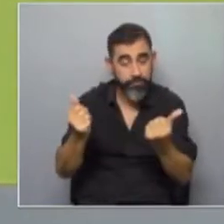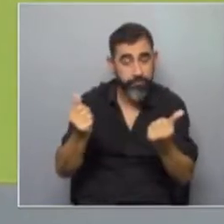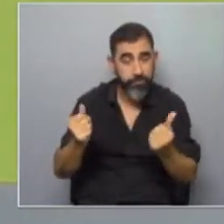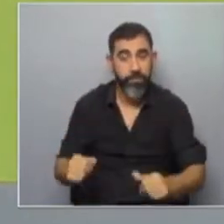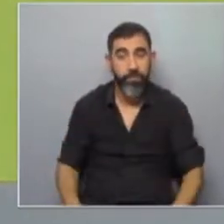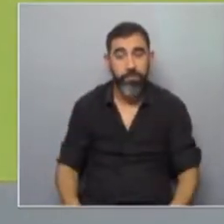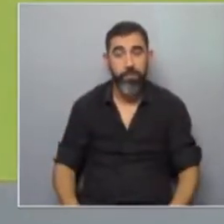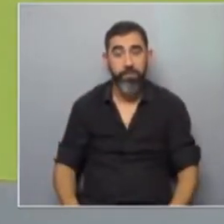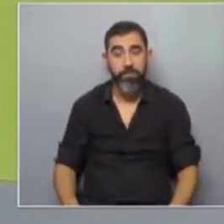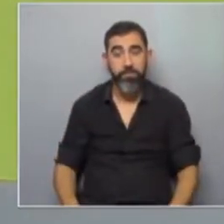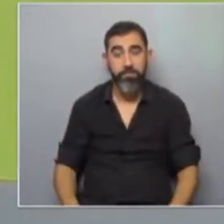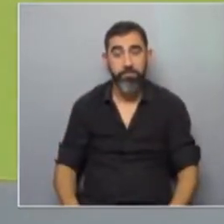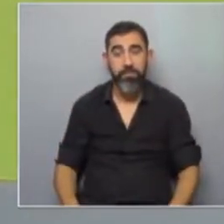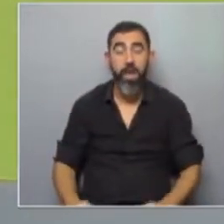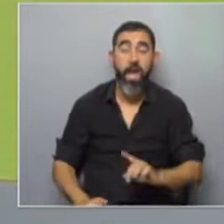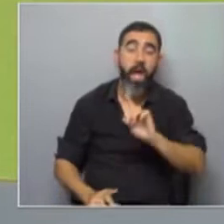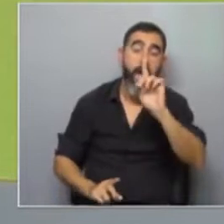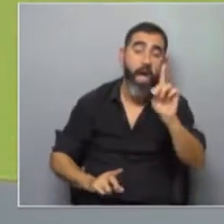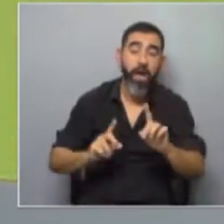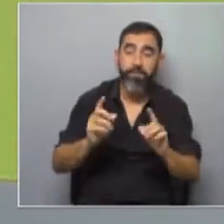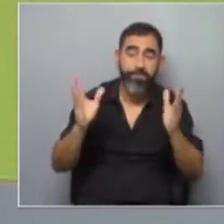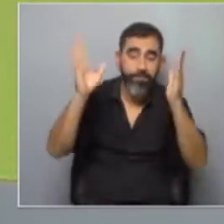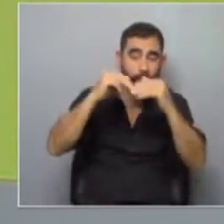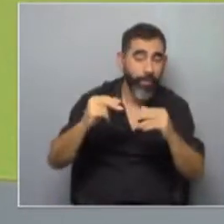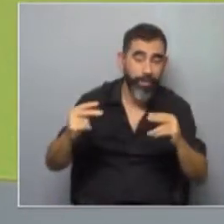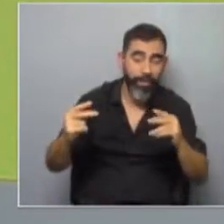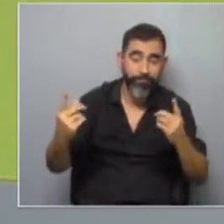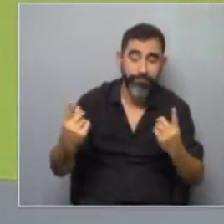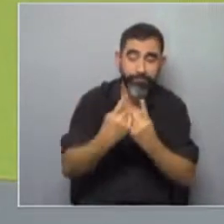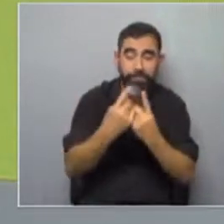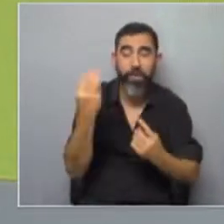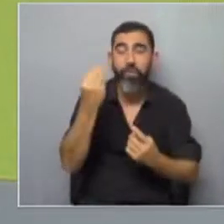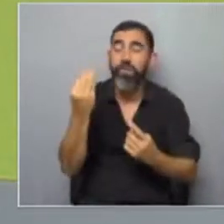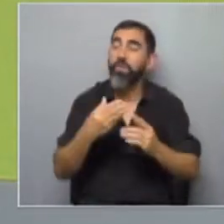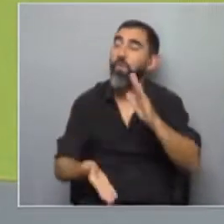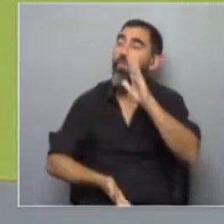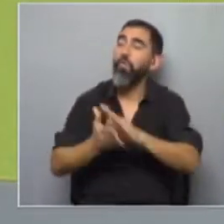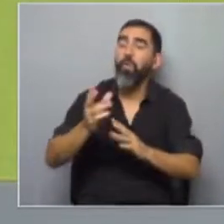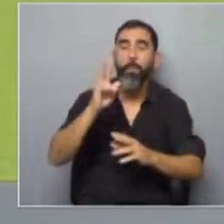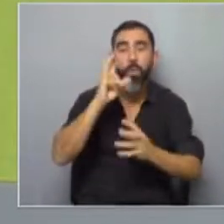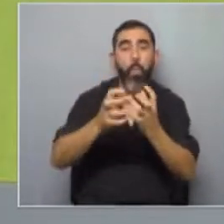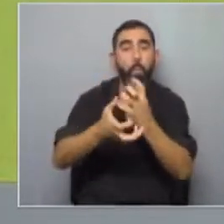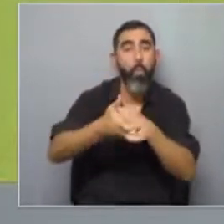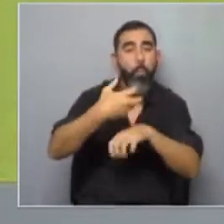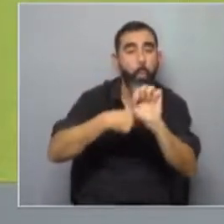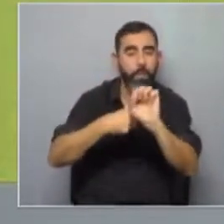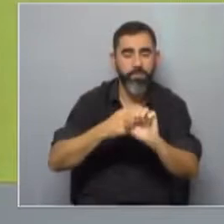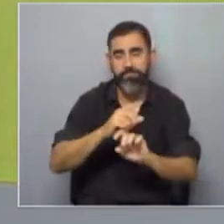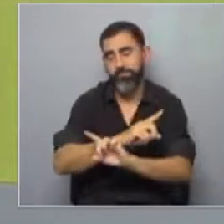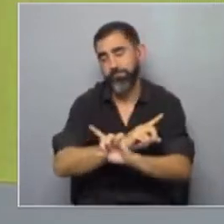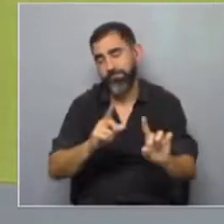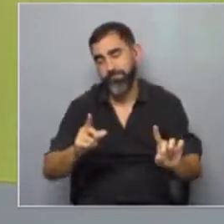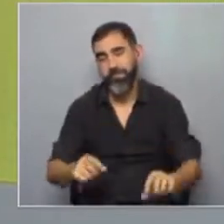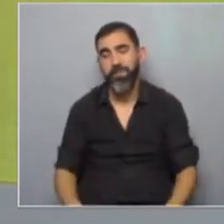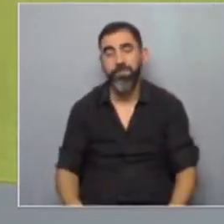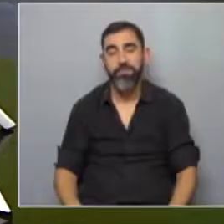bueno, contar cómo, un montevideano prototípico, que sería... Sería yo, digamos, como narrador en primera persona sería yo, más allá que es un proyecto